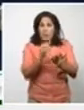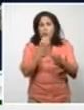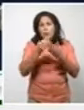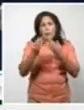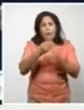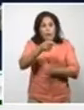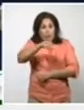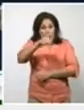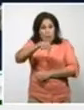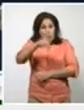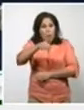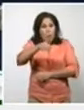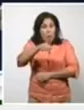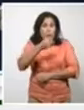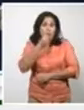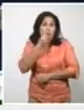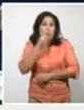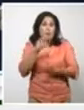hoy